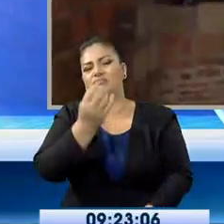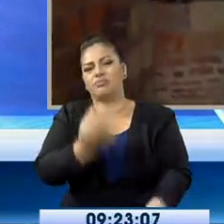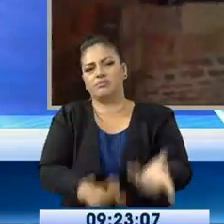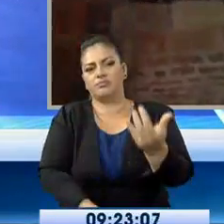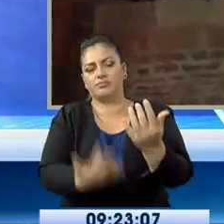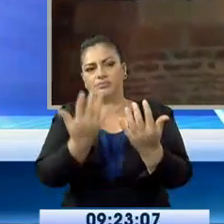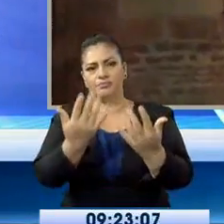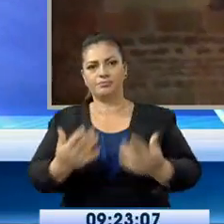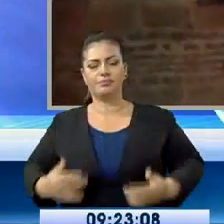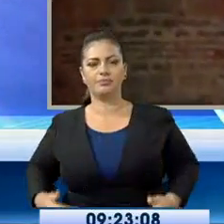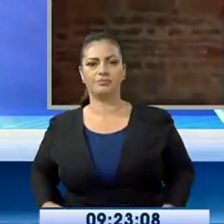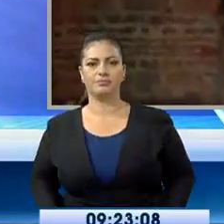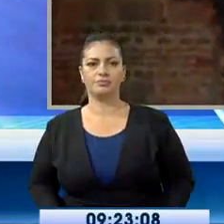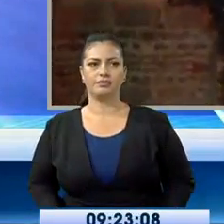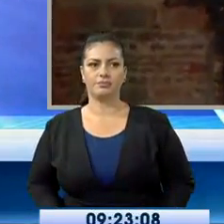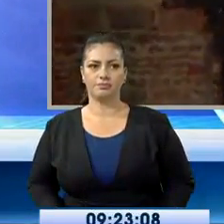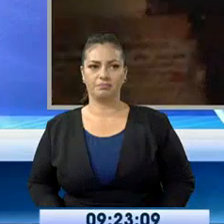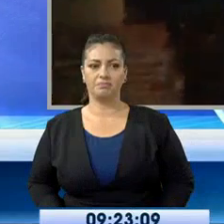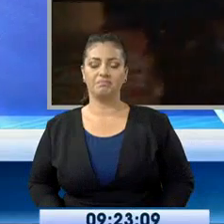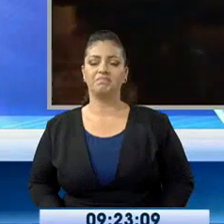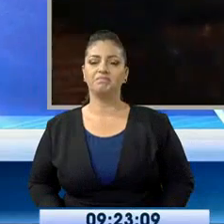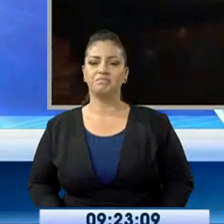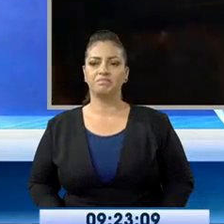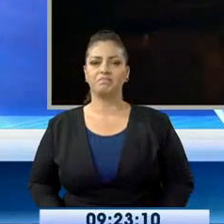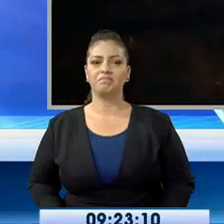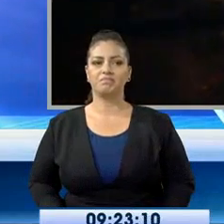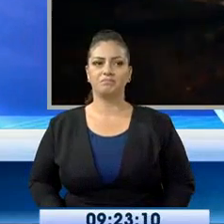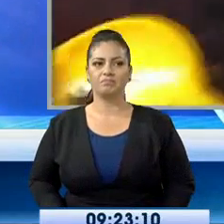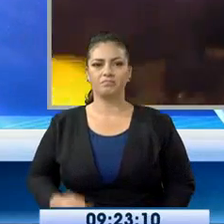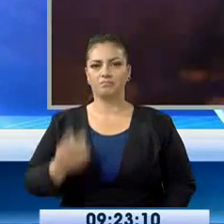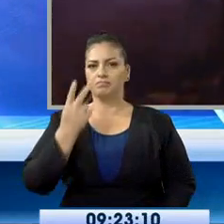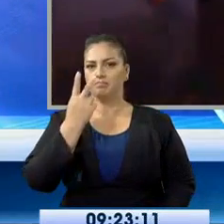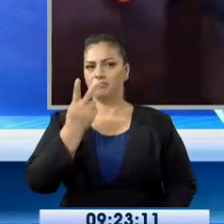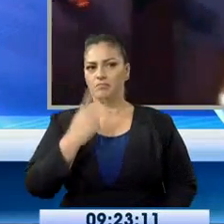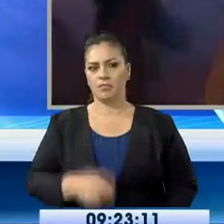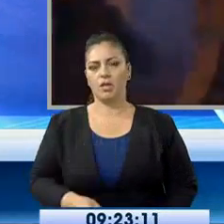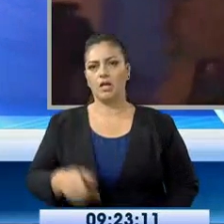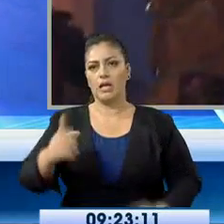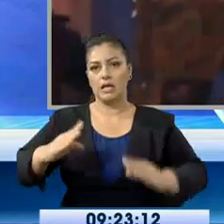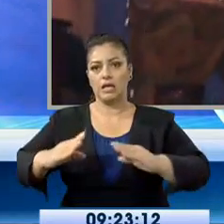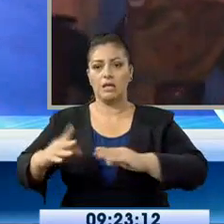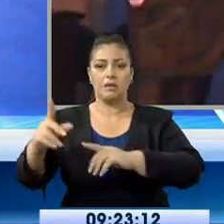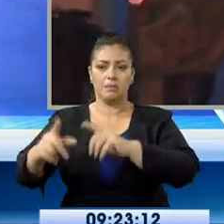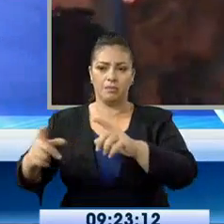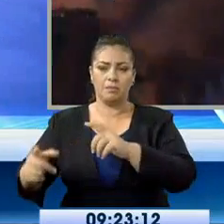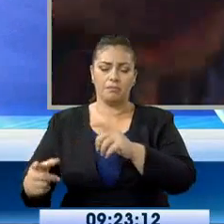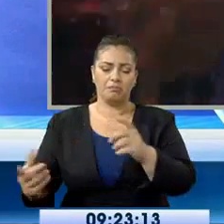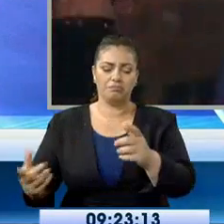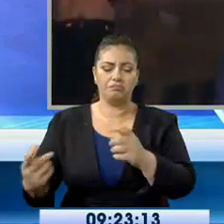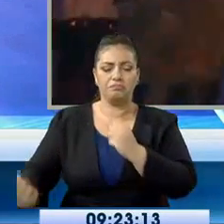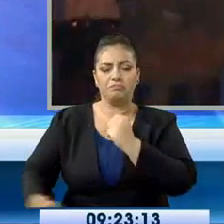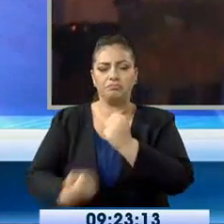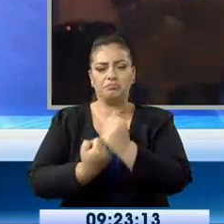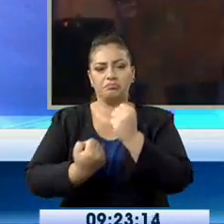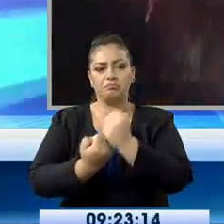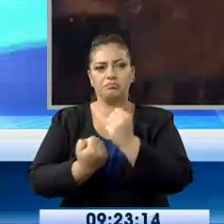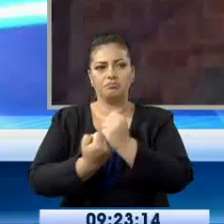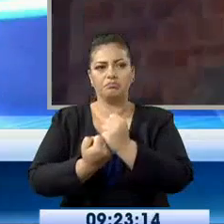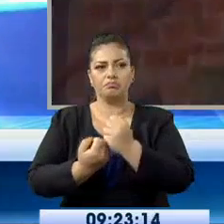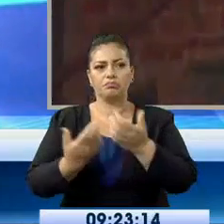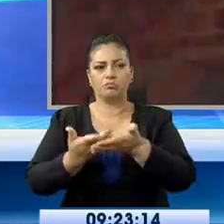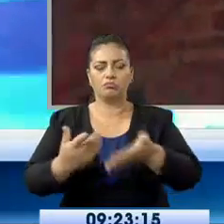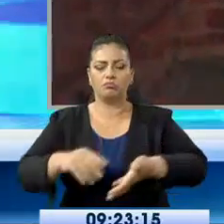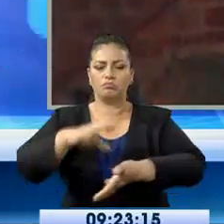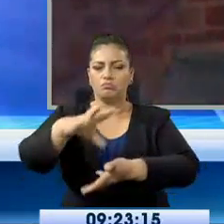estamos dentro de la vivienda. Algunos vecinos incluso están tratando de colaborar, tratando de levantar lo que se pueda